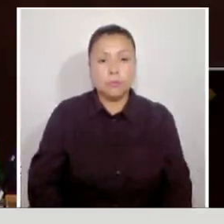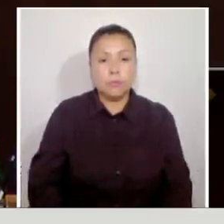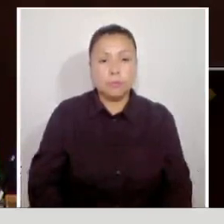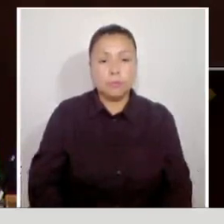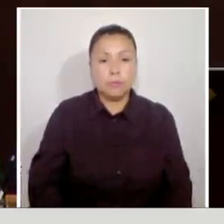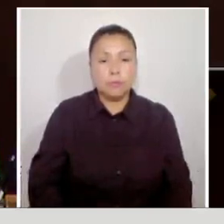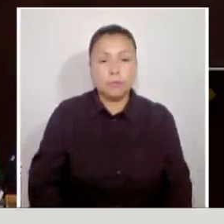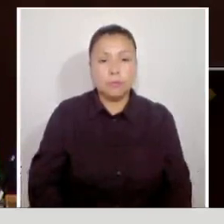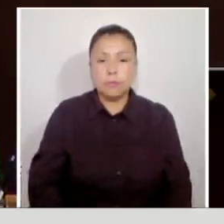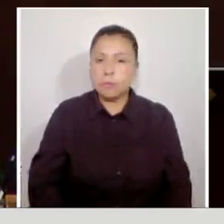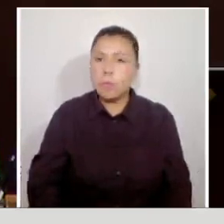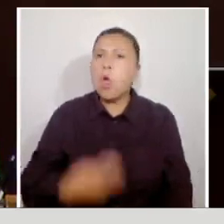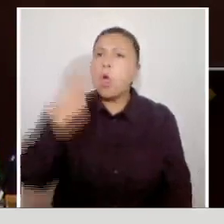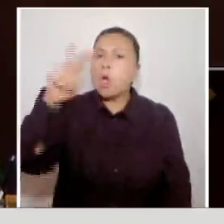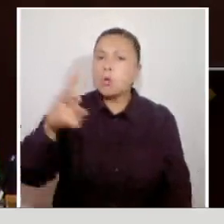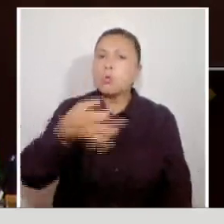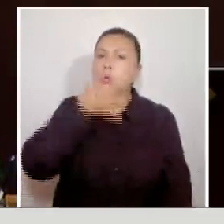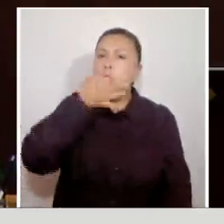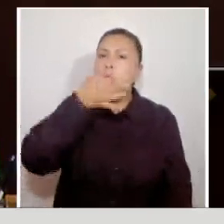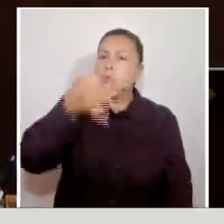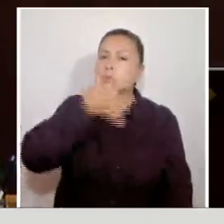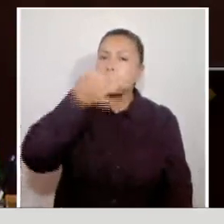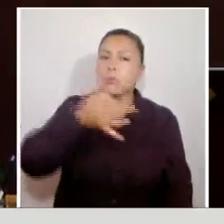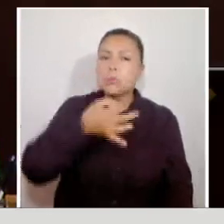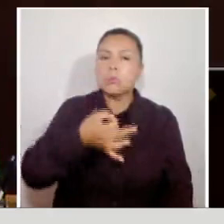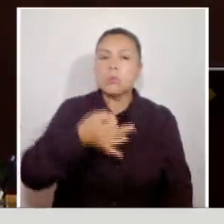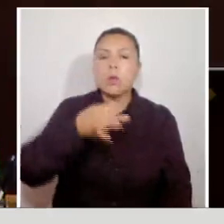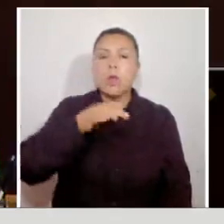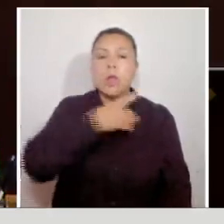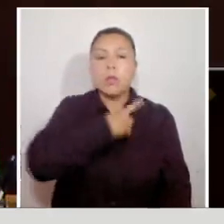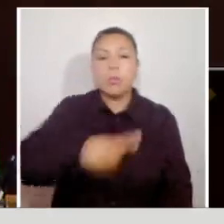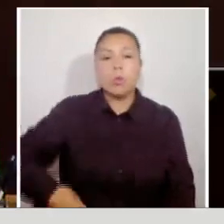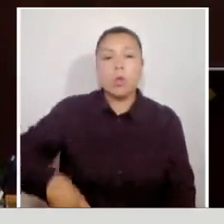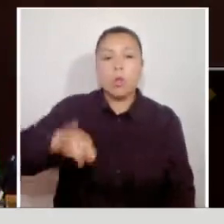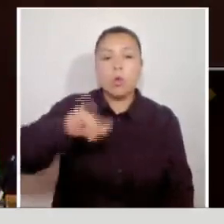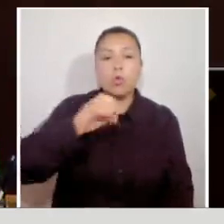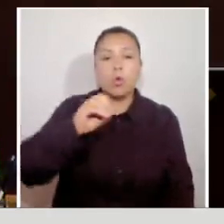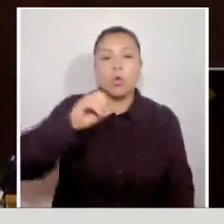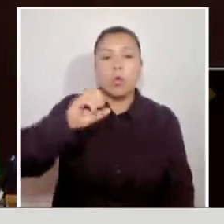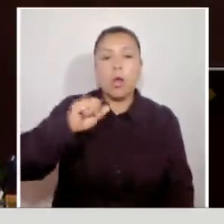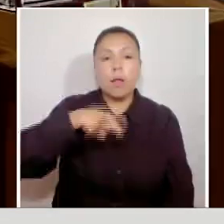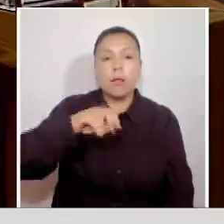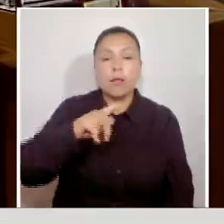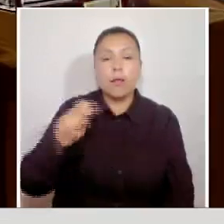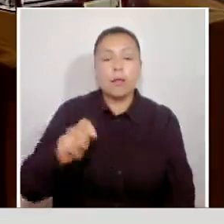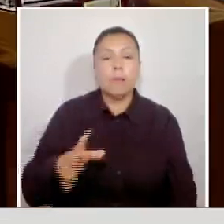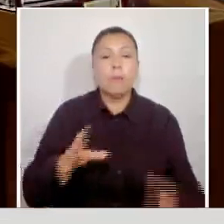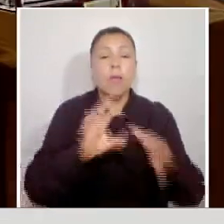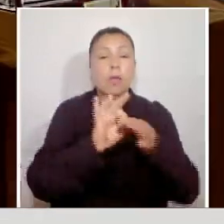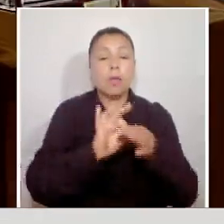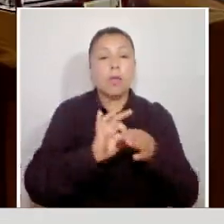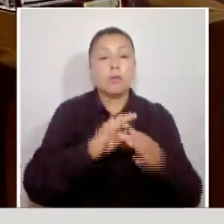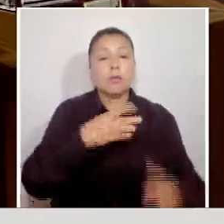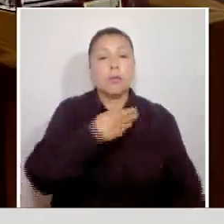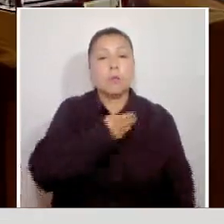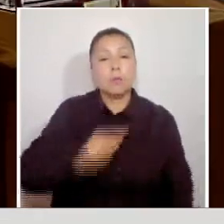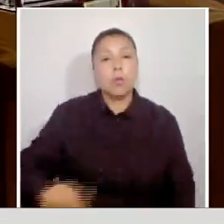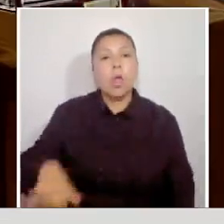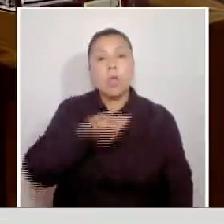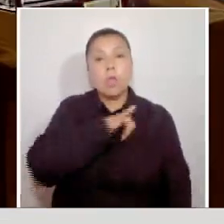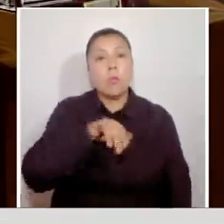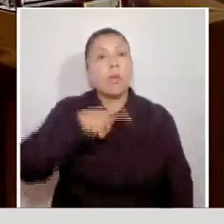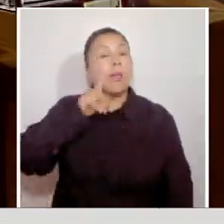su derecho usar la palabra diputado tiene la palabra Gracias presidente despés tenemos que ir a una inauguración